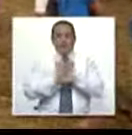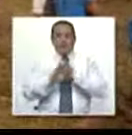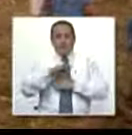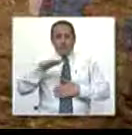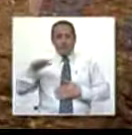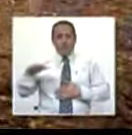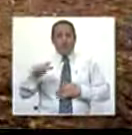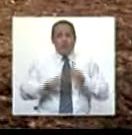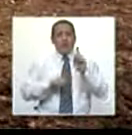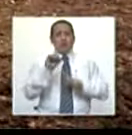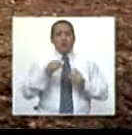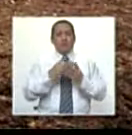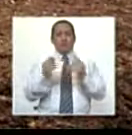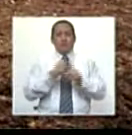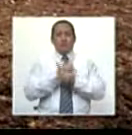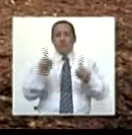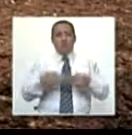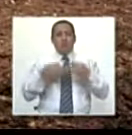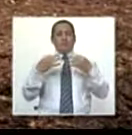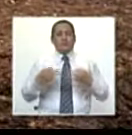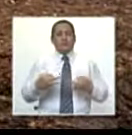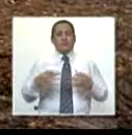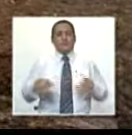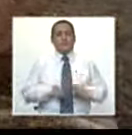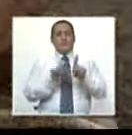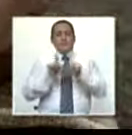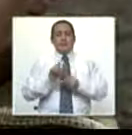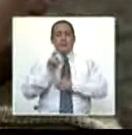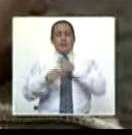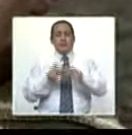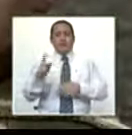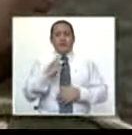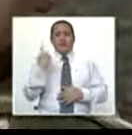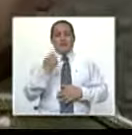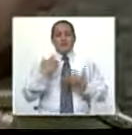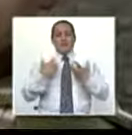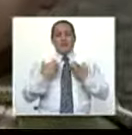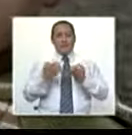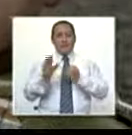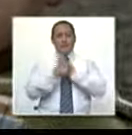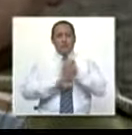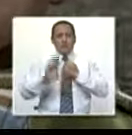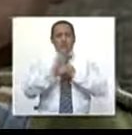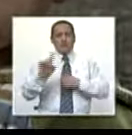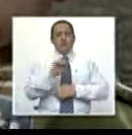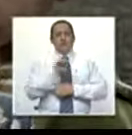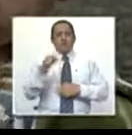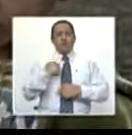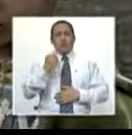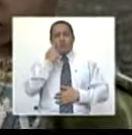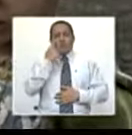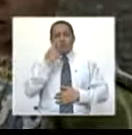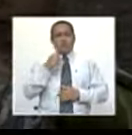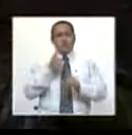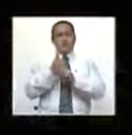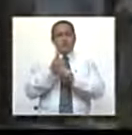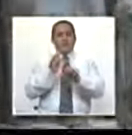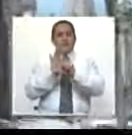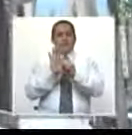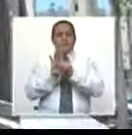infancia muchos no las cumplen y de hecho la población que debiera estar protegida ni siquiera conoce de